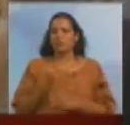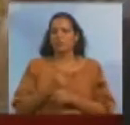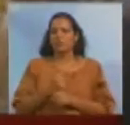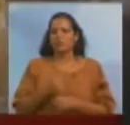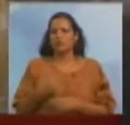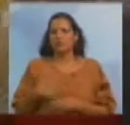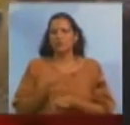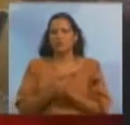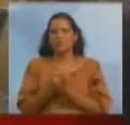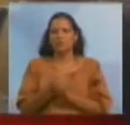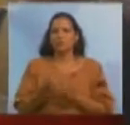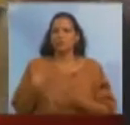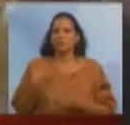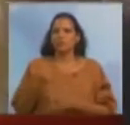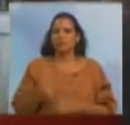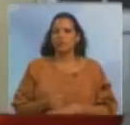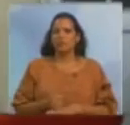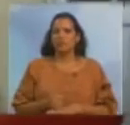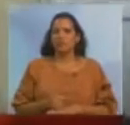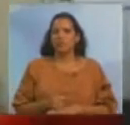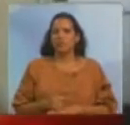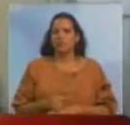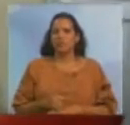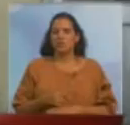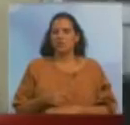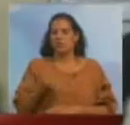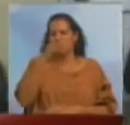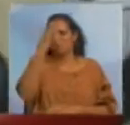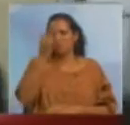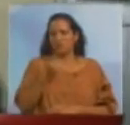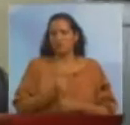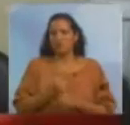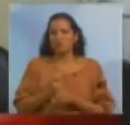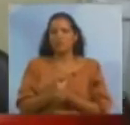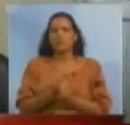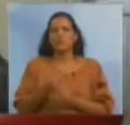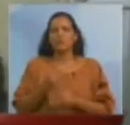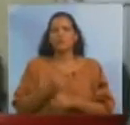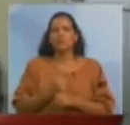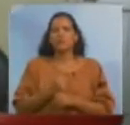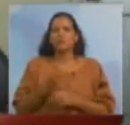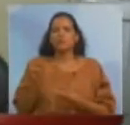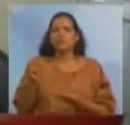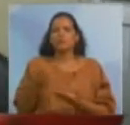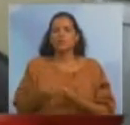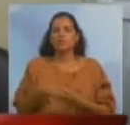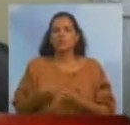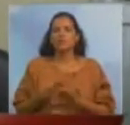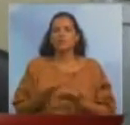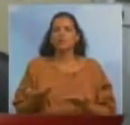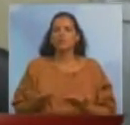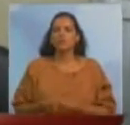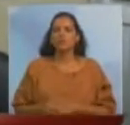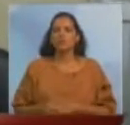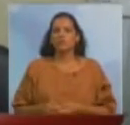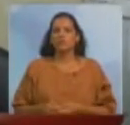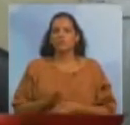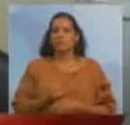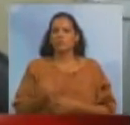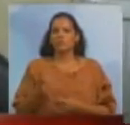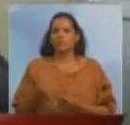y gerentes, encargados, qué sé yo, ¿no? Sé que los trabajadores que no tienen cómo movilizarse, no hay vehículos, no hay recursos. Ustedes, como ciudadanos que pagan un servicio, ¿cómo